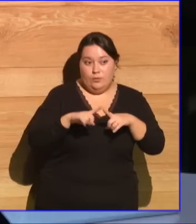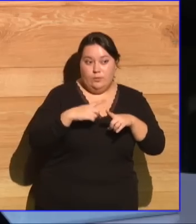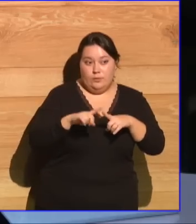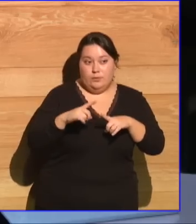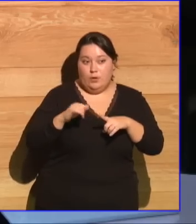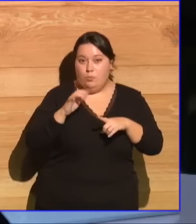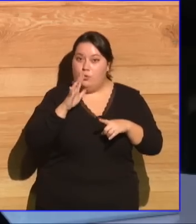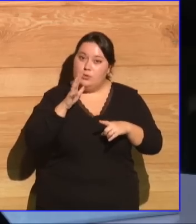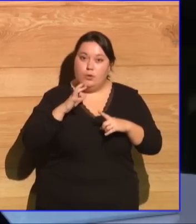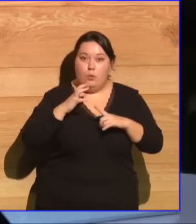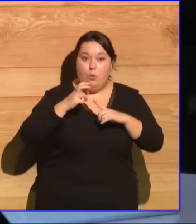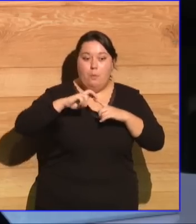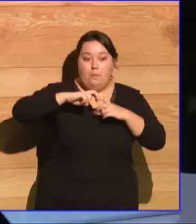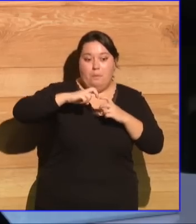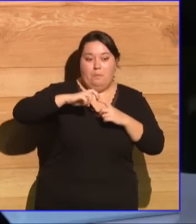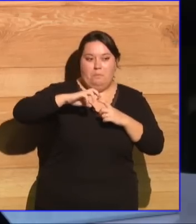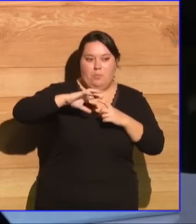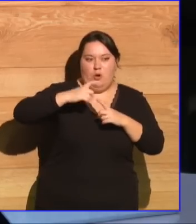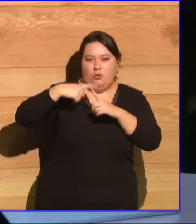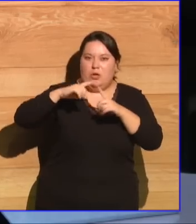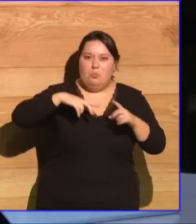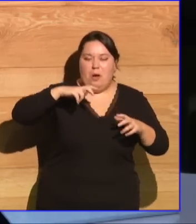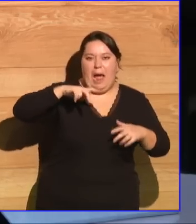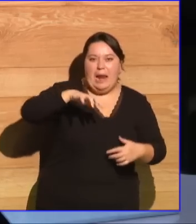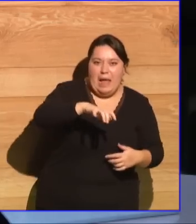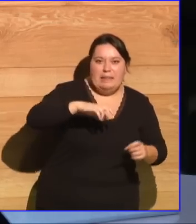parte temático, con grandes lamparones y